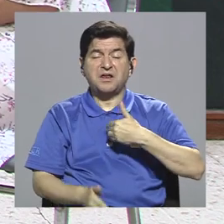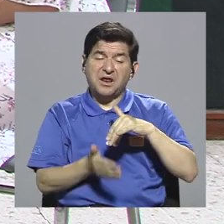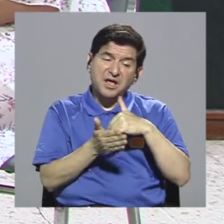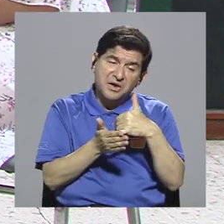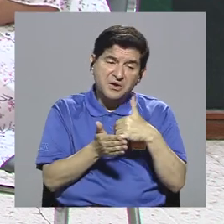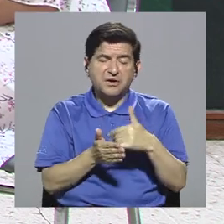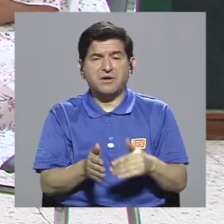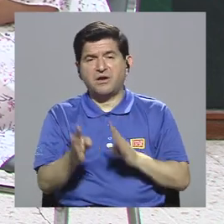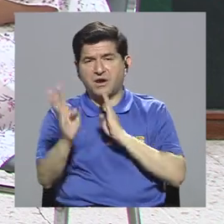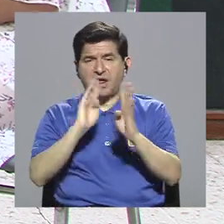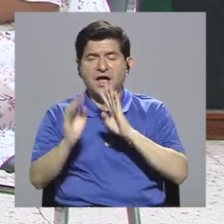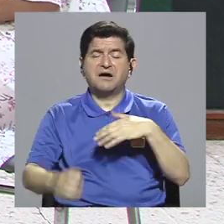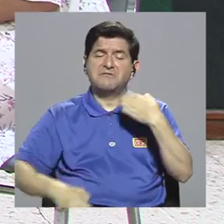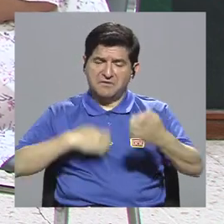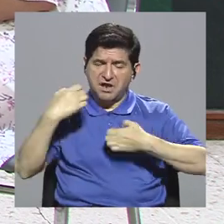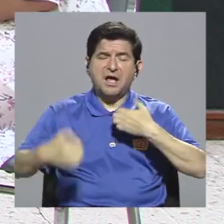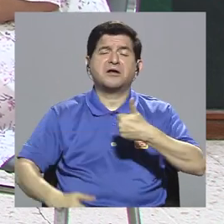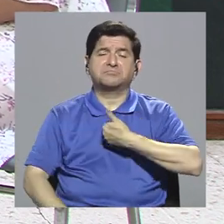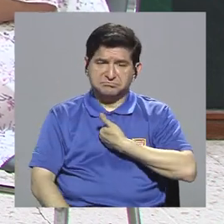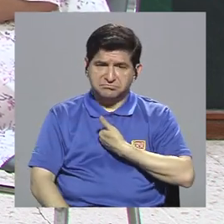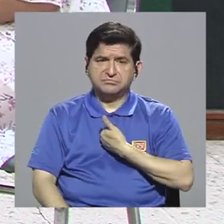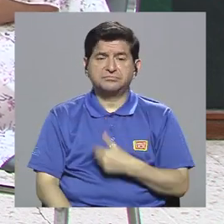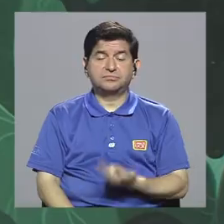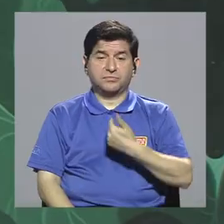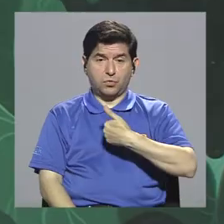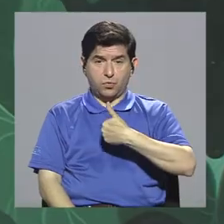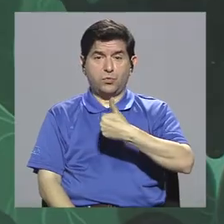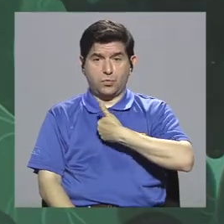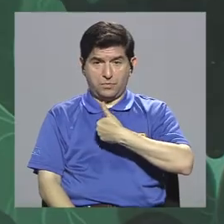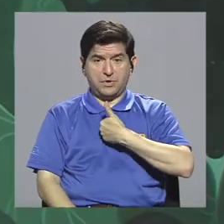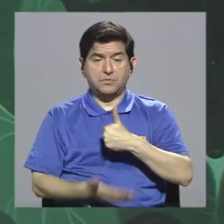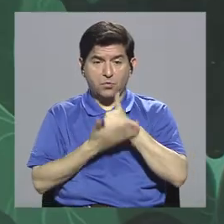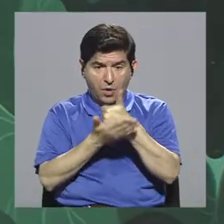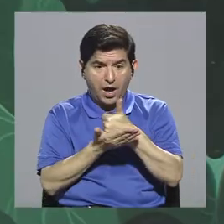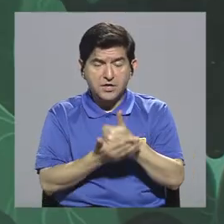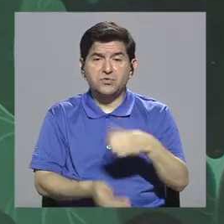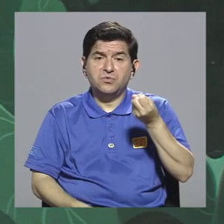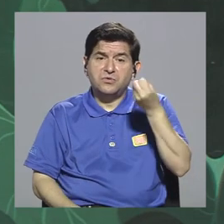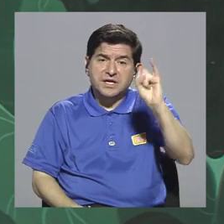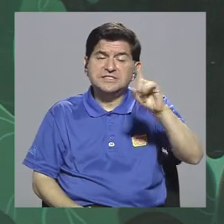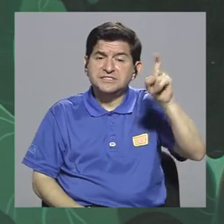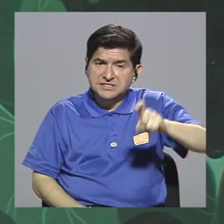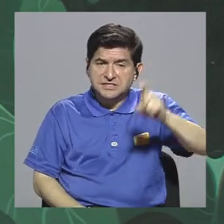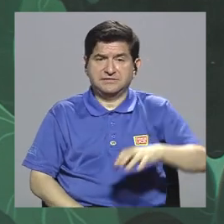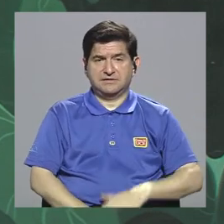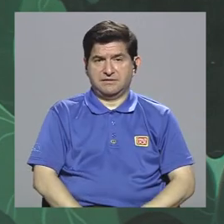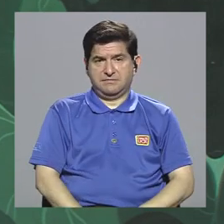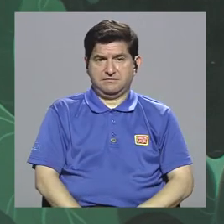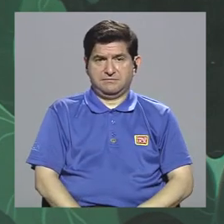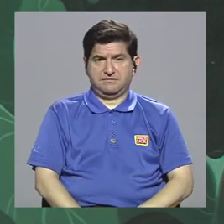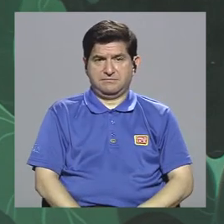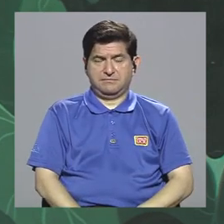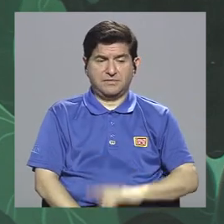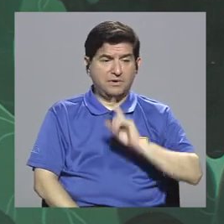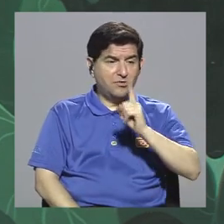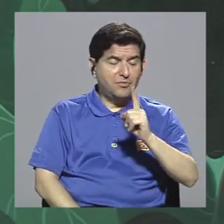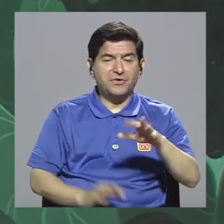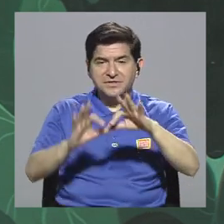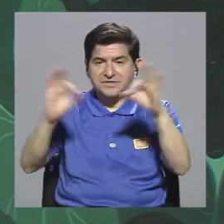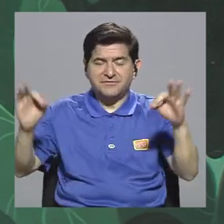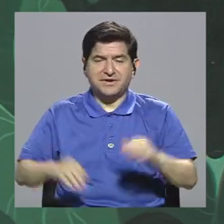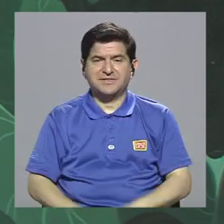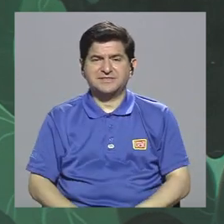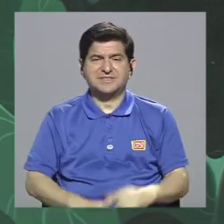hablar sobre nuestras emociones, a nosotros mismos buscar ayuda cuando necesitamos buscar ayuda, porque como dice el dicho, ¿verdad?, las